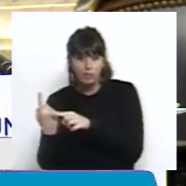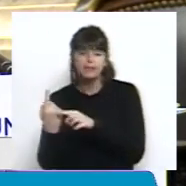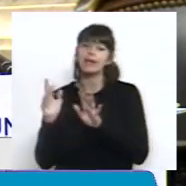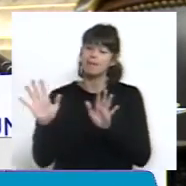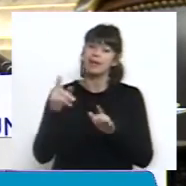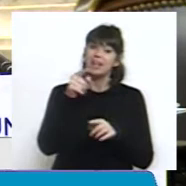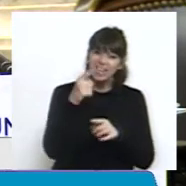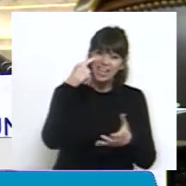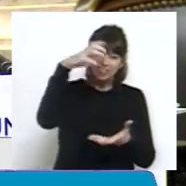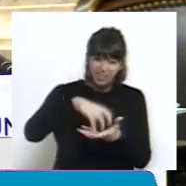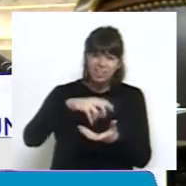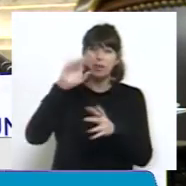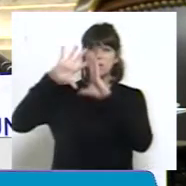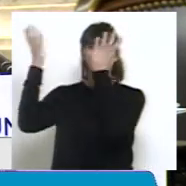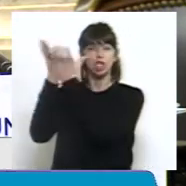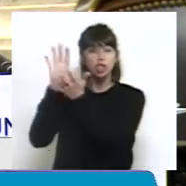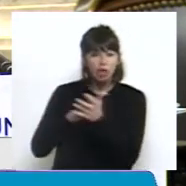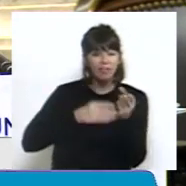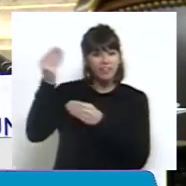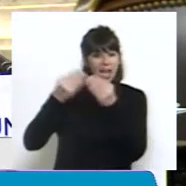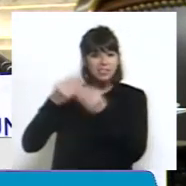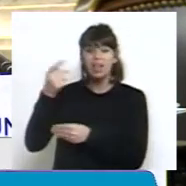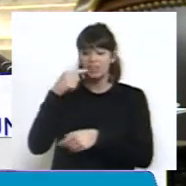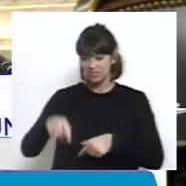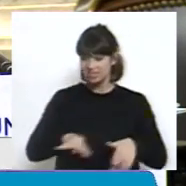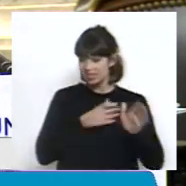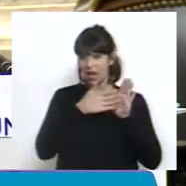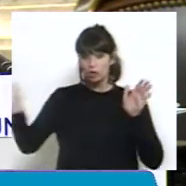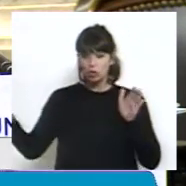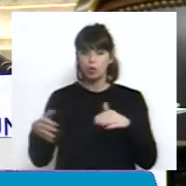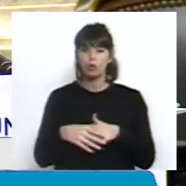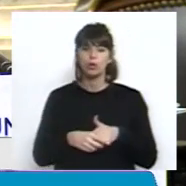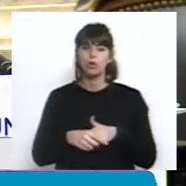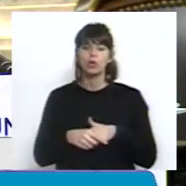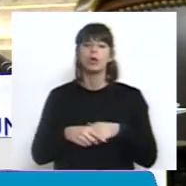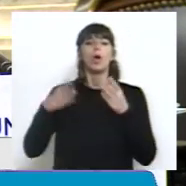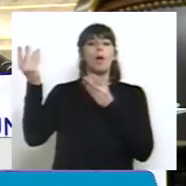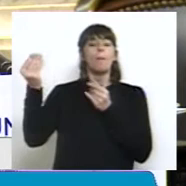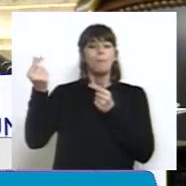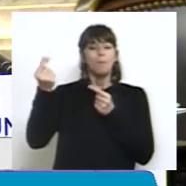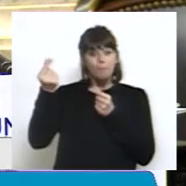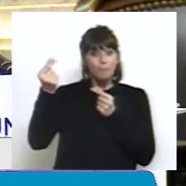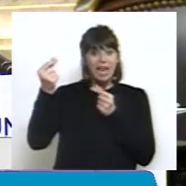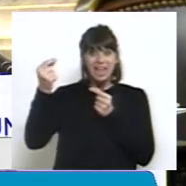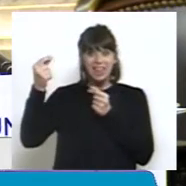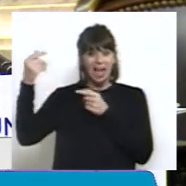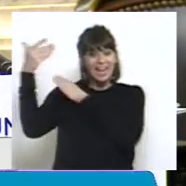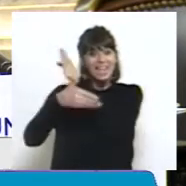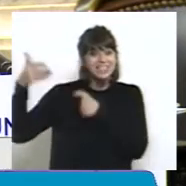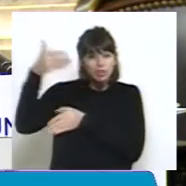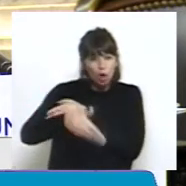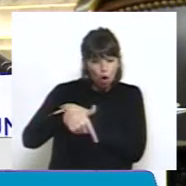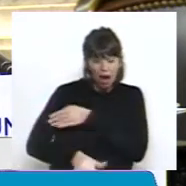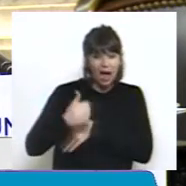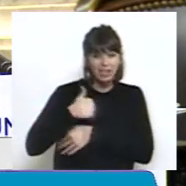Instituto Internacional de Finanzas, este año 2015 el flujo neto de capitales a los mercados